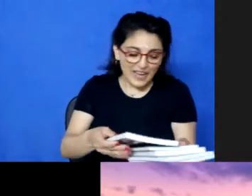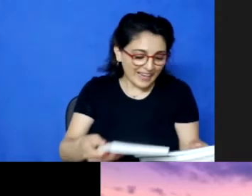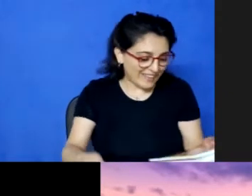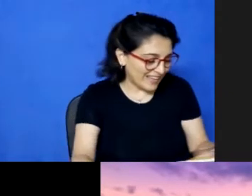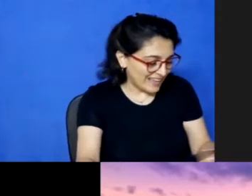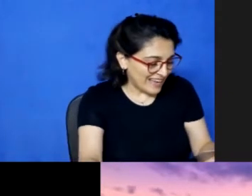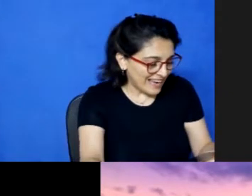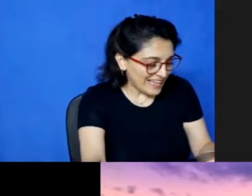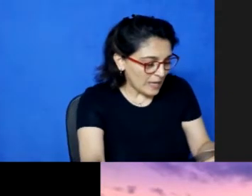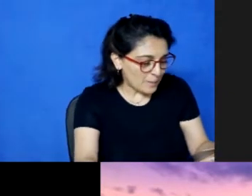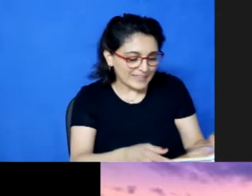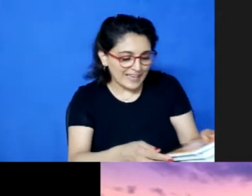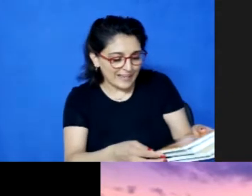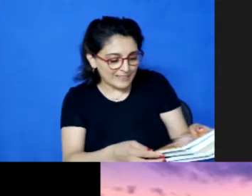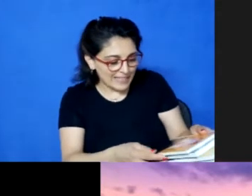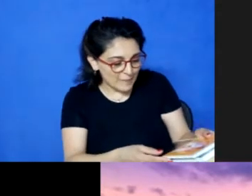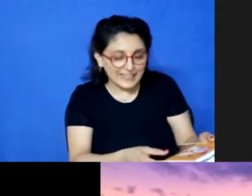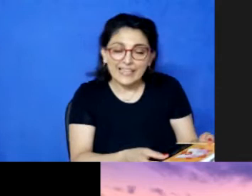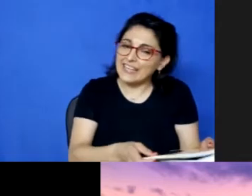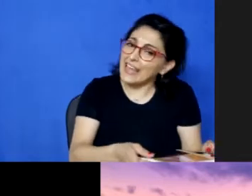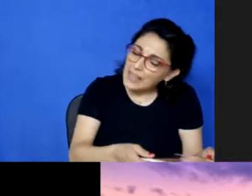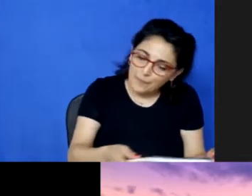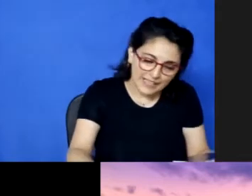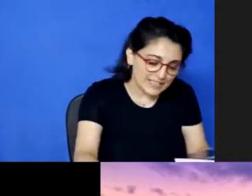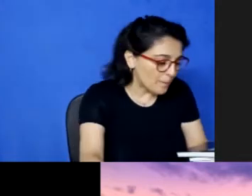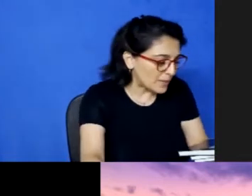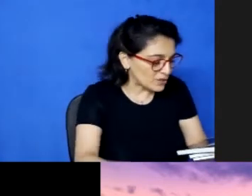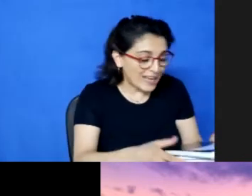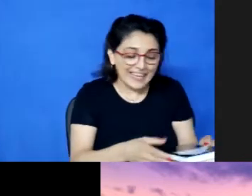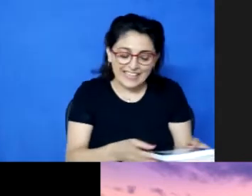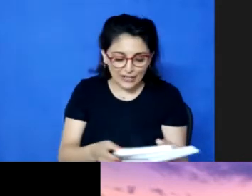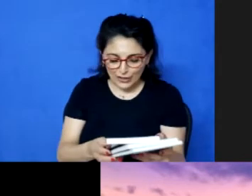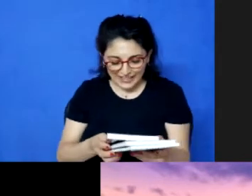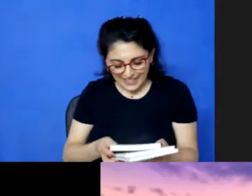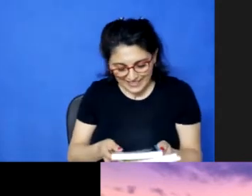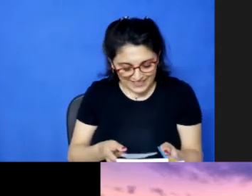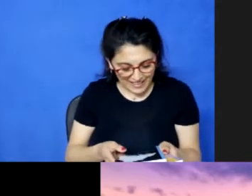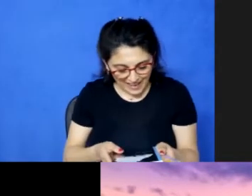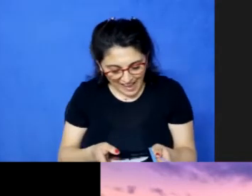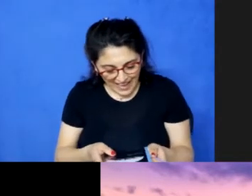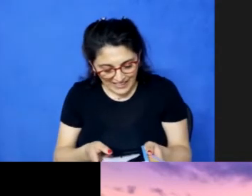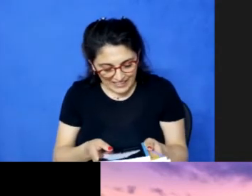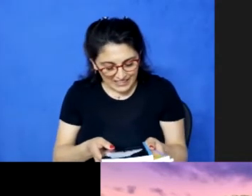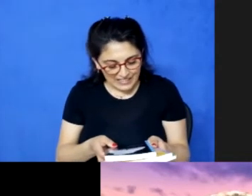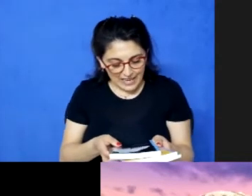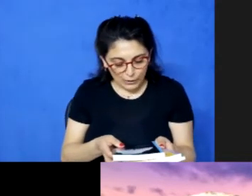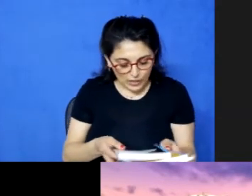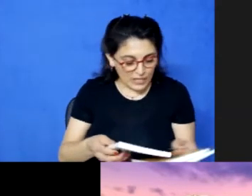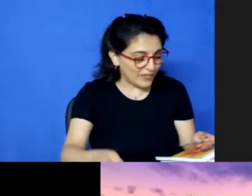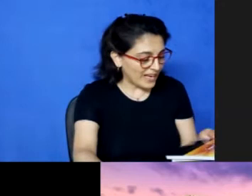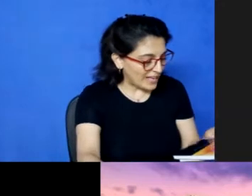Infierno verde, El despertar de la maternidad para aquellas personas que quieren conectarse, y